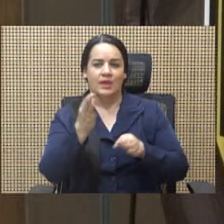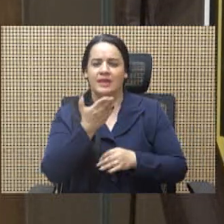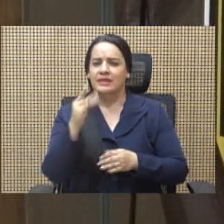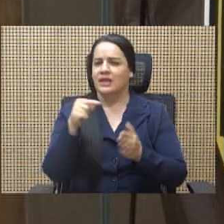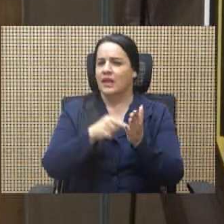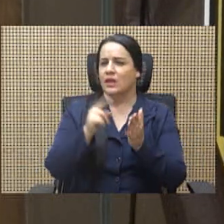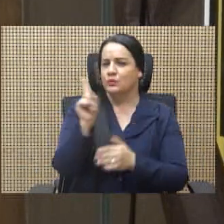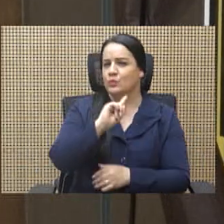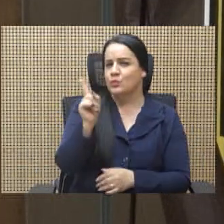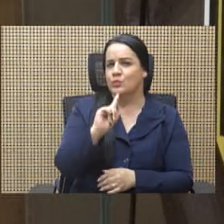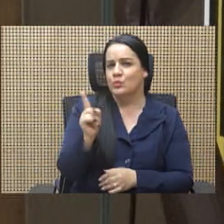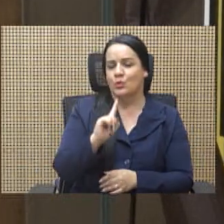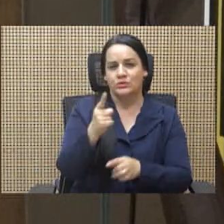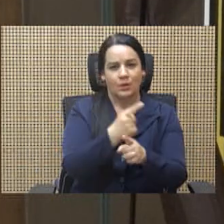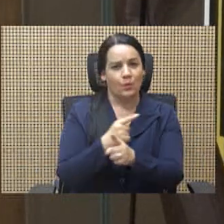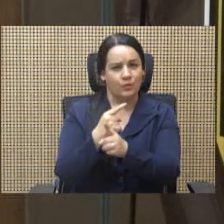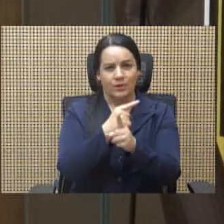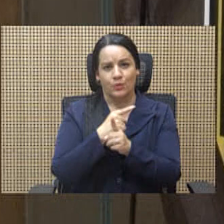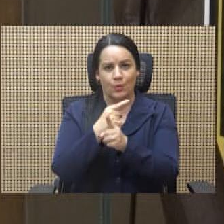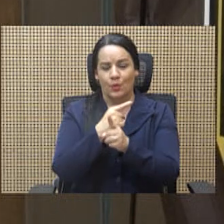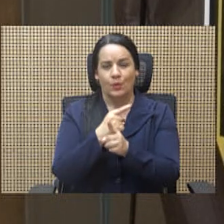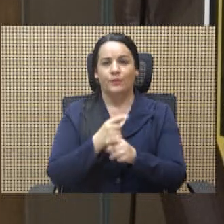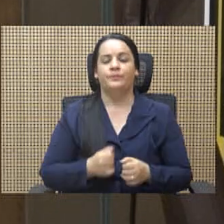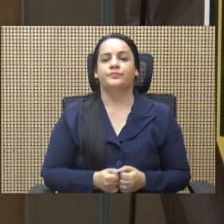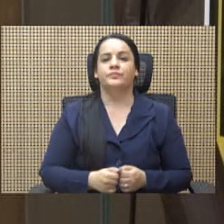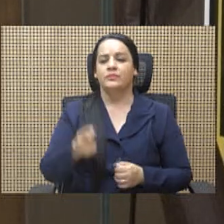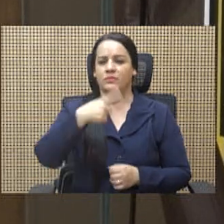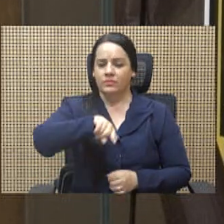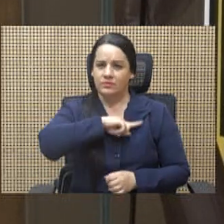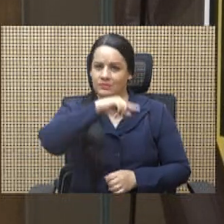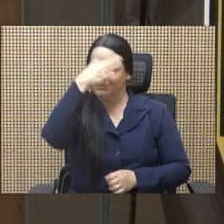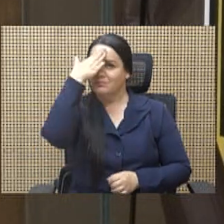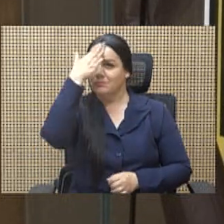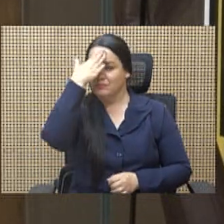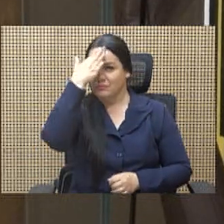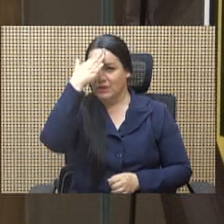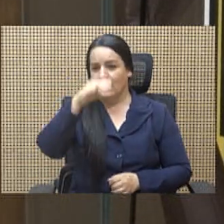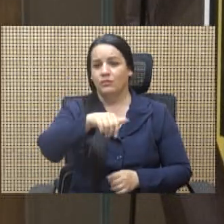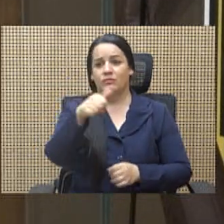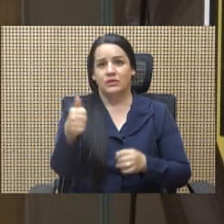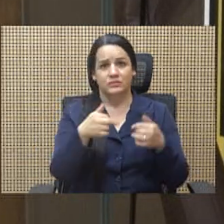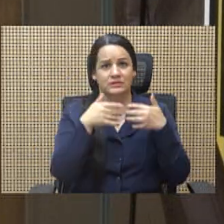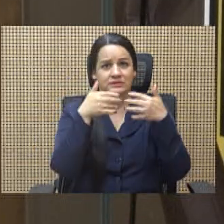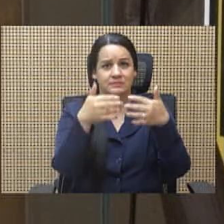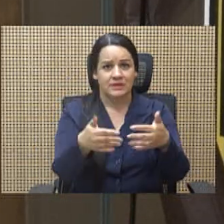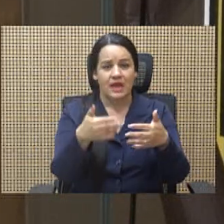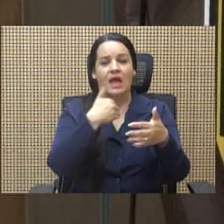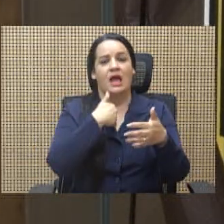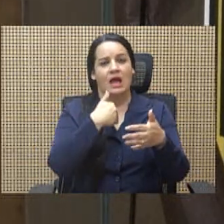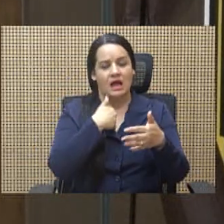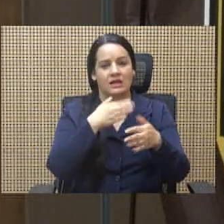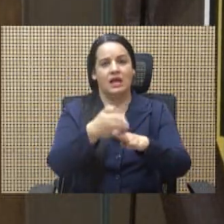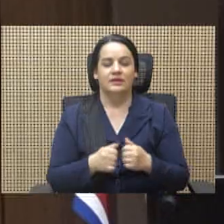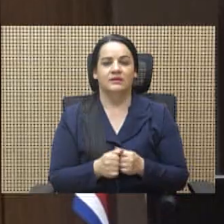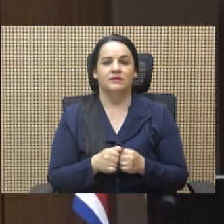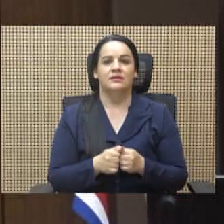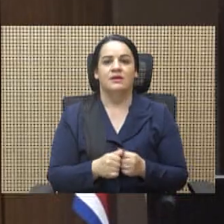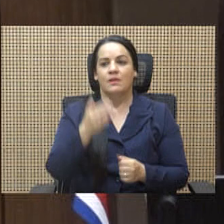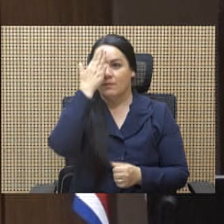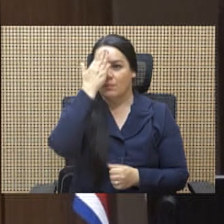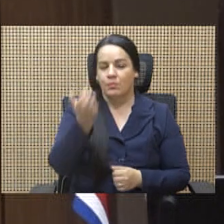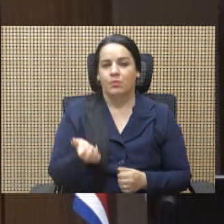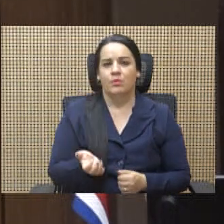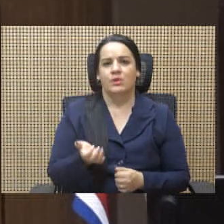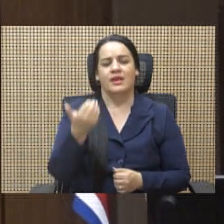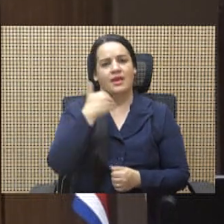corrigió sabemos que el resto del expediente contiene avances que el gremio requiere por